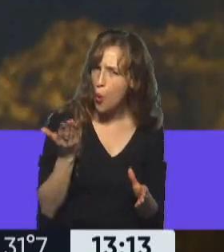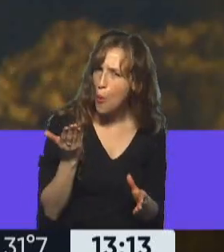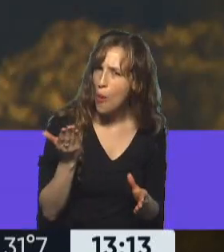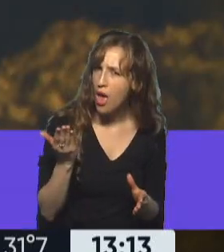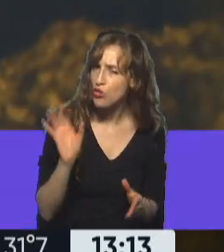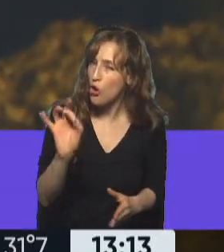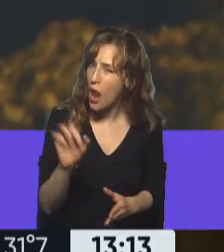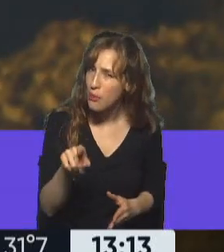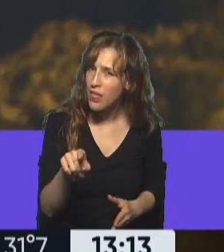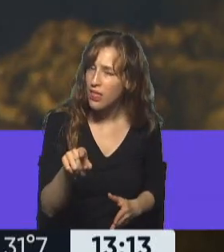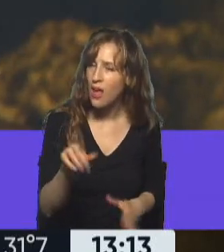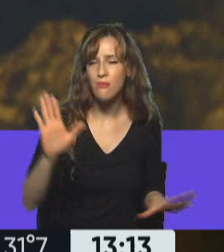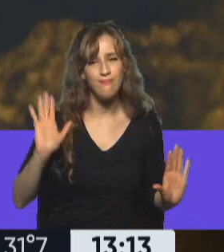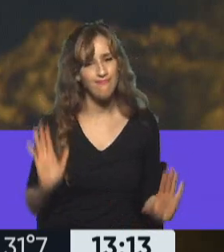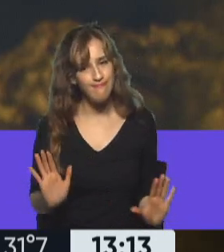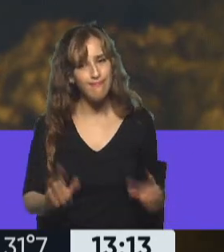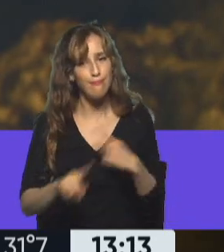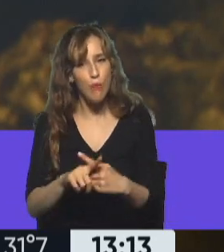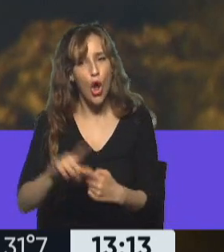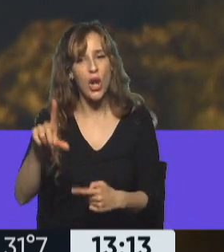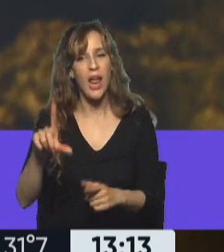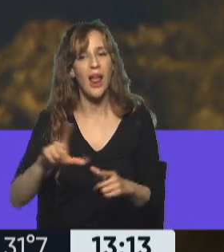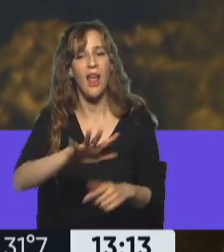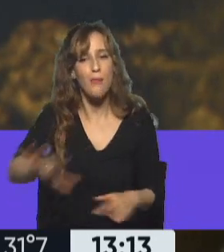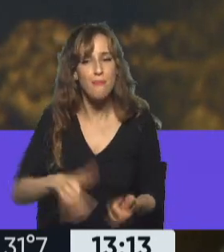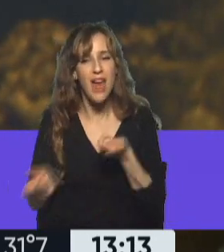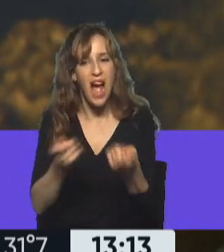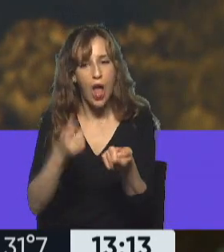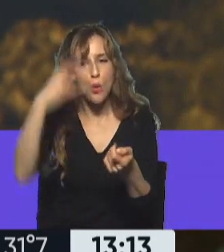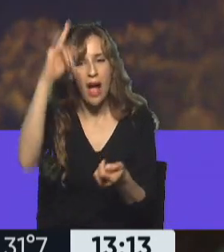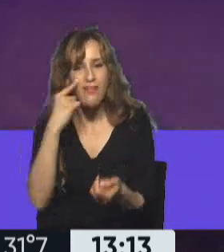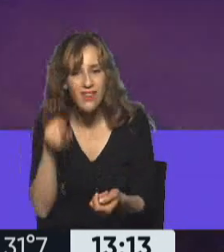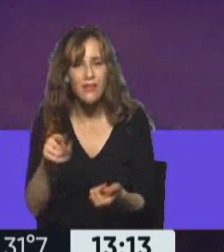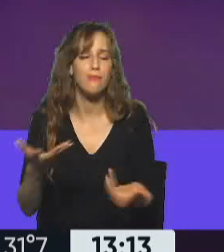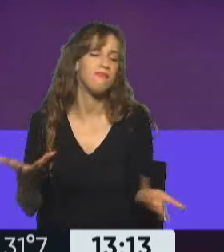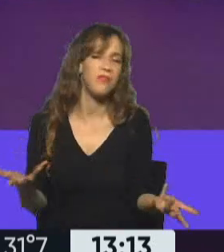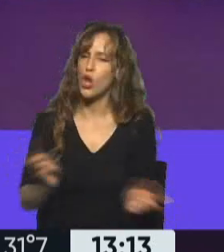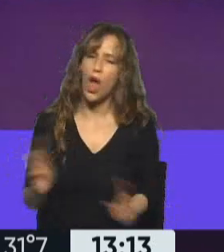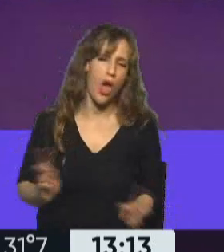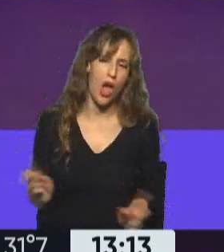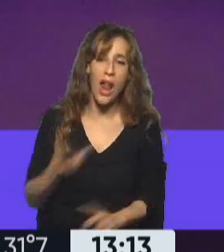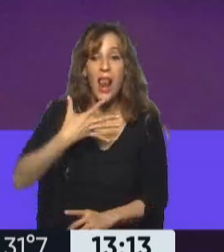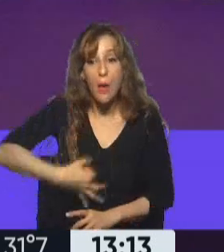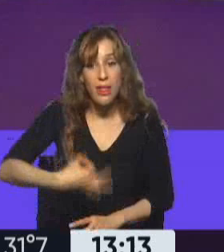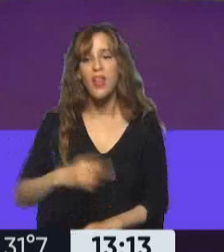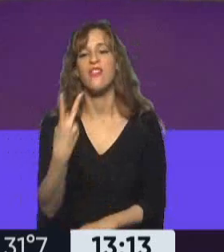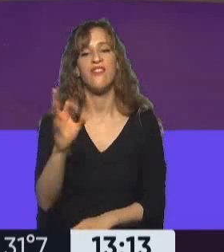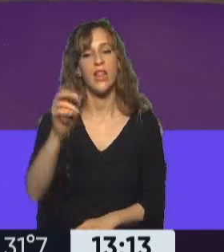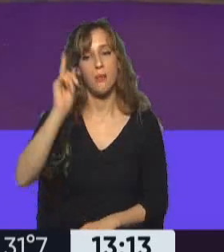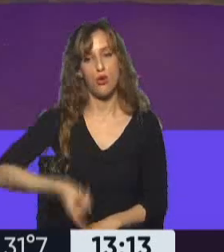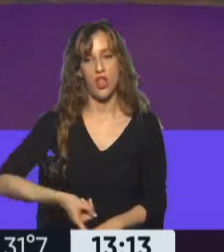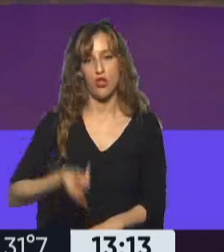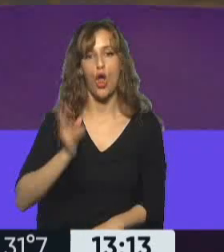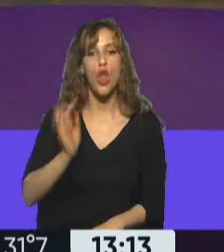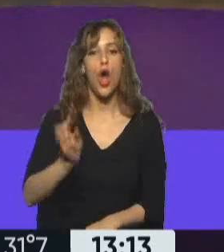del precio local en el ganado en pie de Liniers, un 21%. Bueno, no, porque en realidad aumenta 20% en dólares, pero en